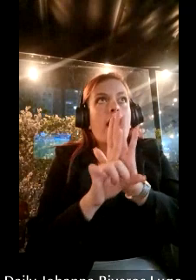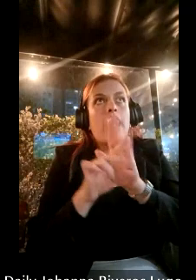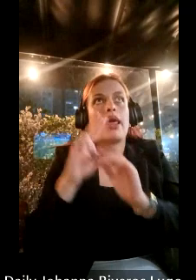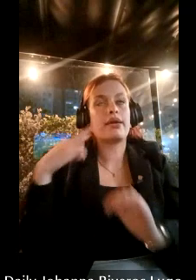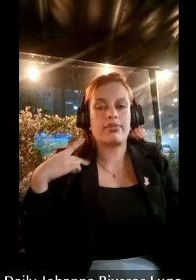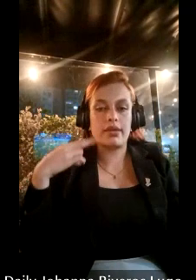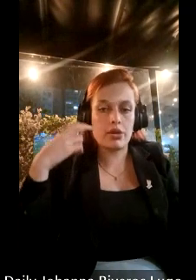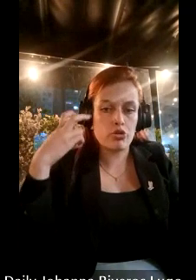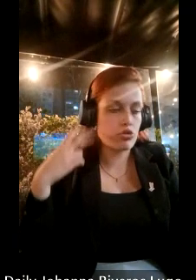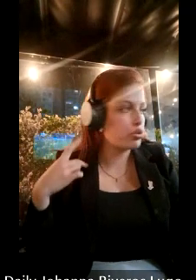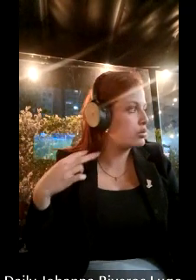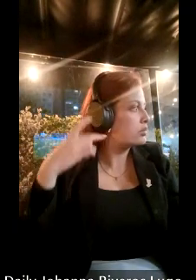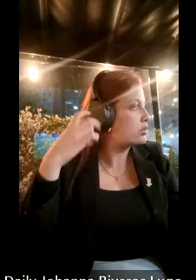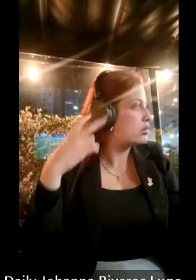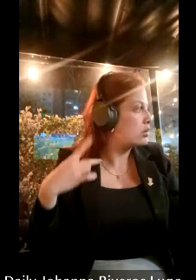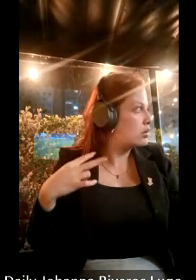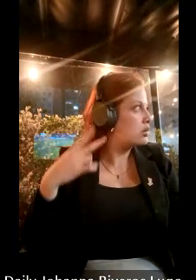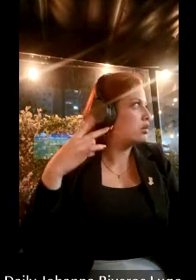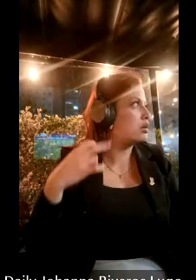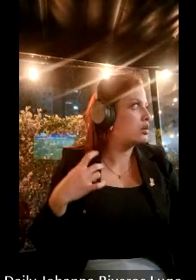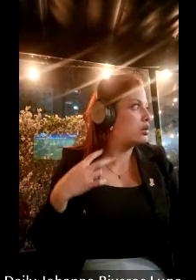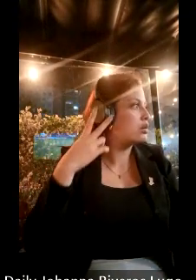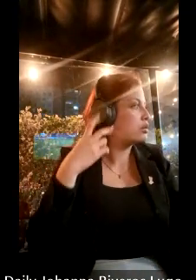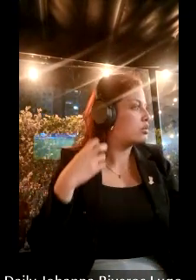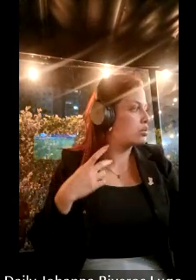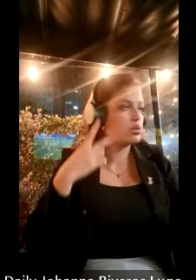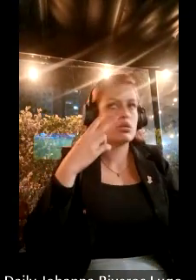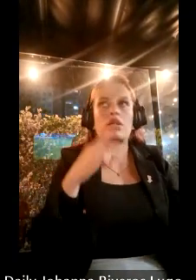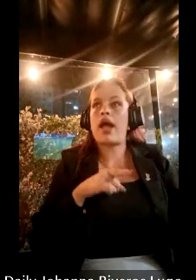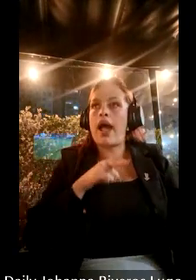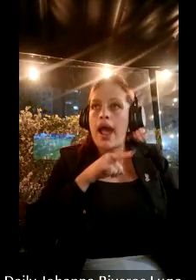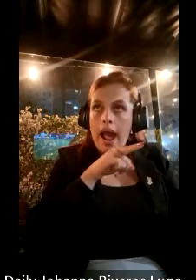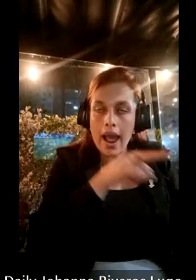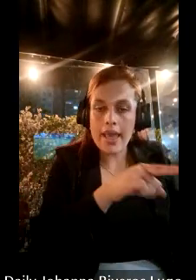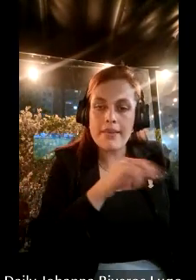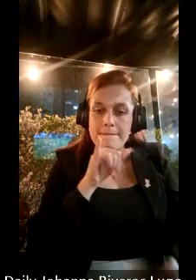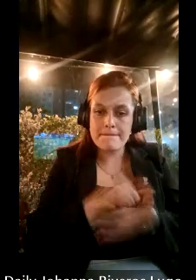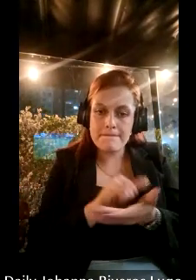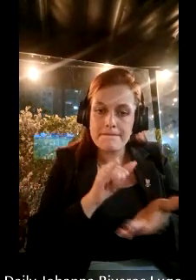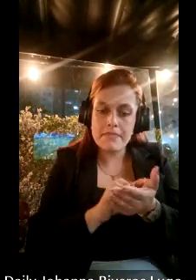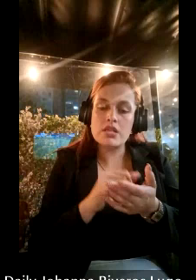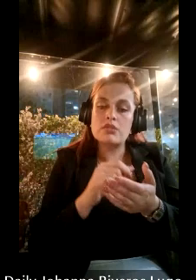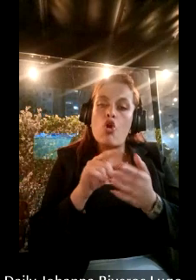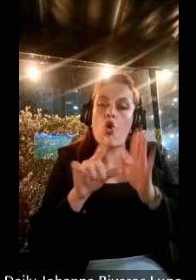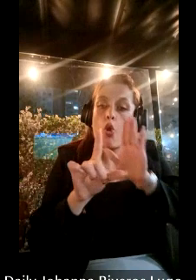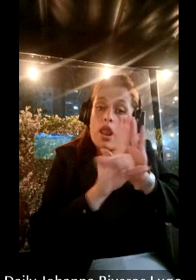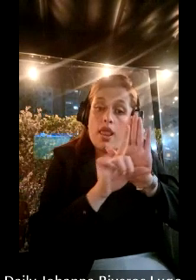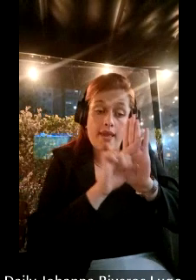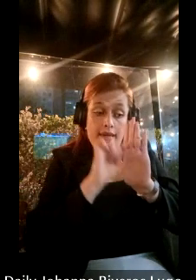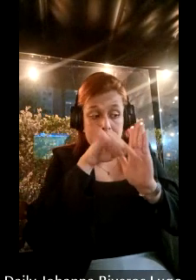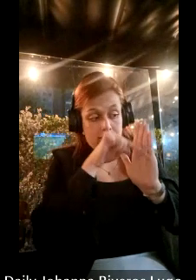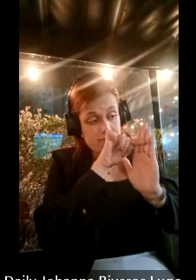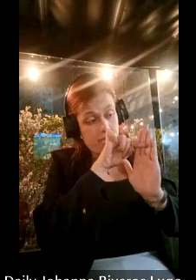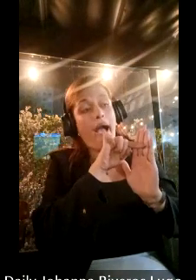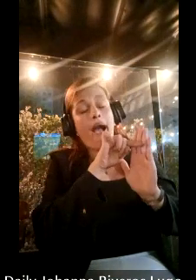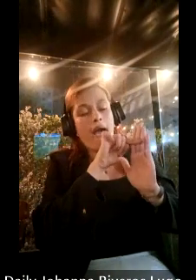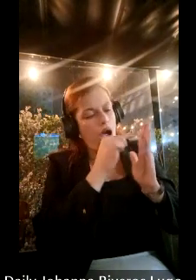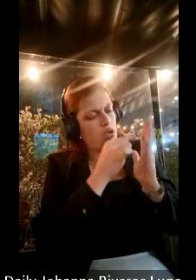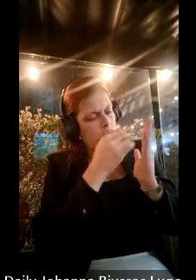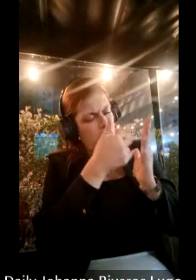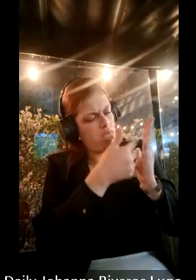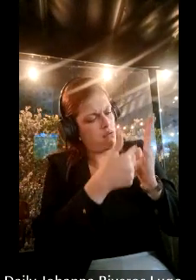señor Newton, con esta primera ley, nos ayudó a comprender, por ejemplo, por qué